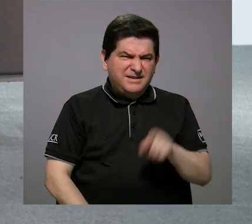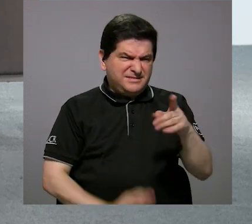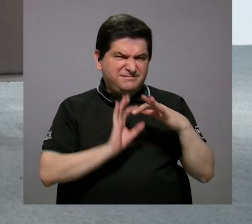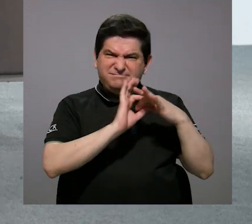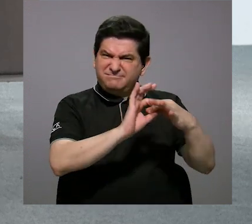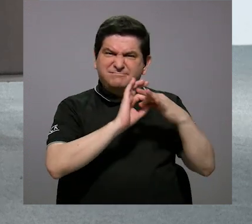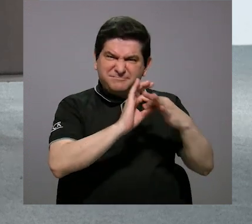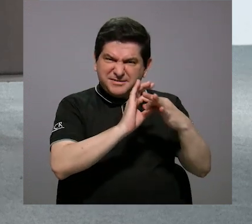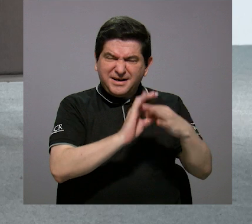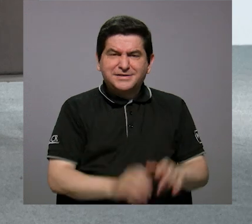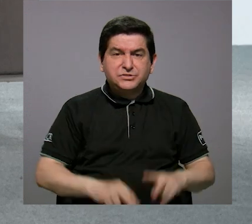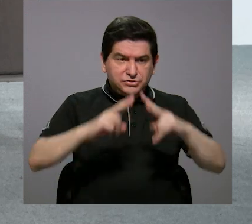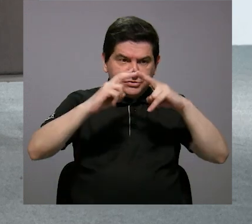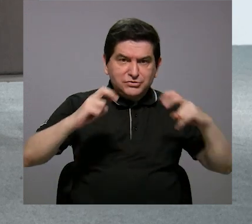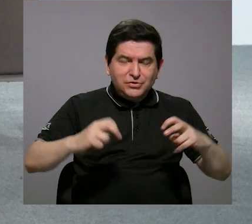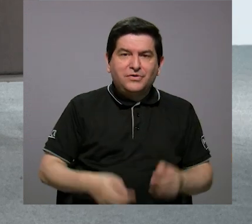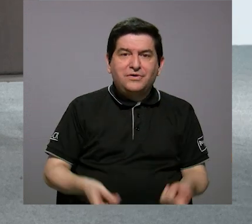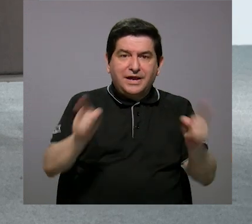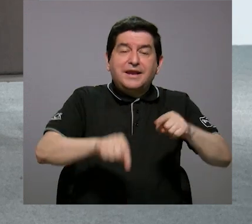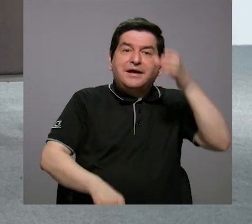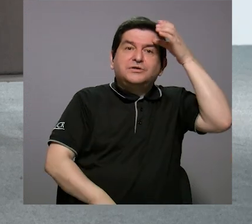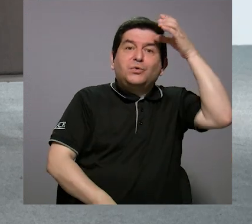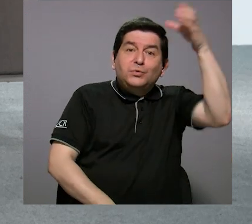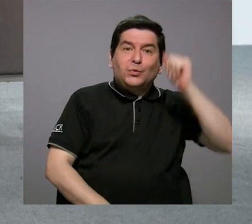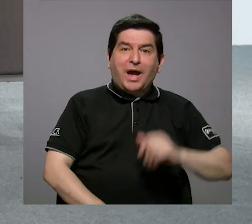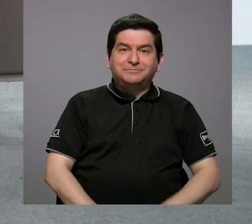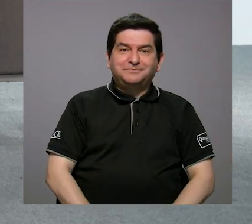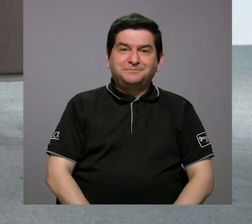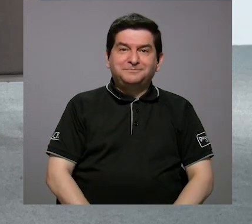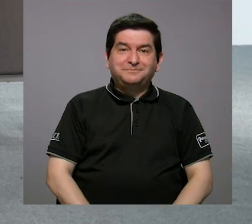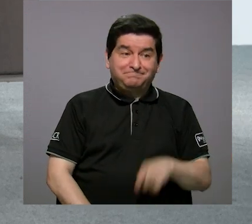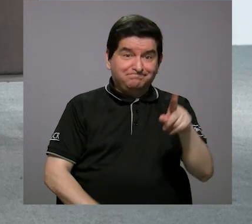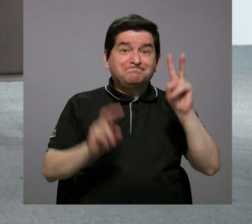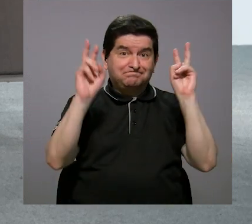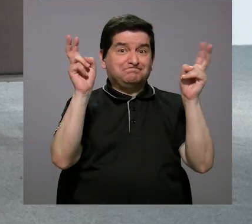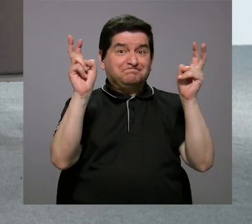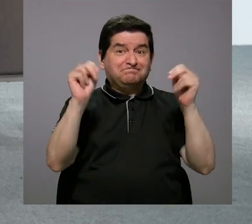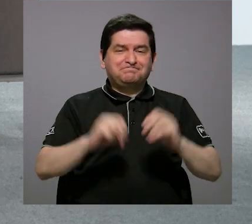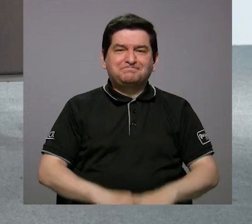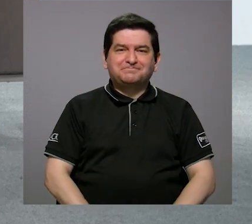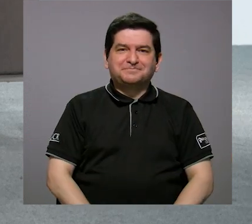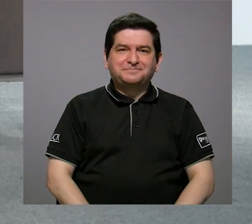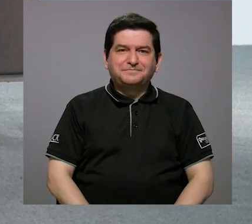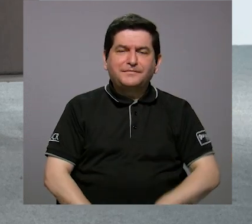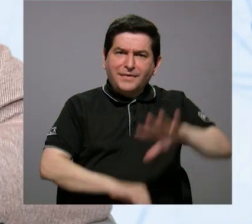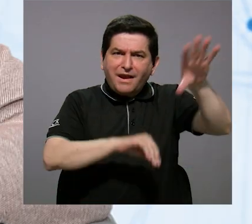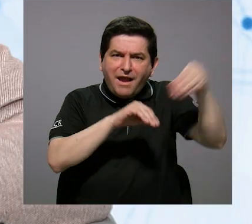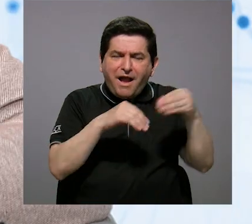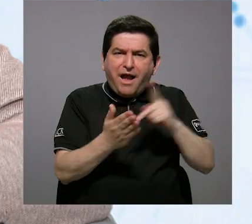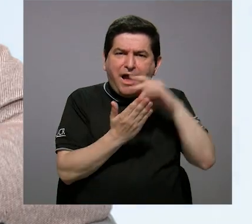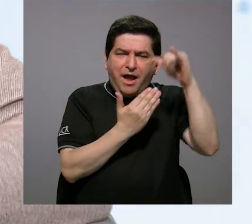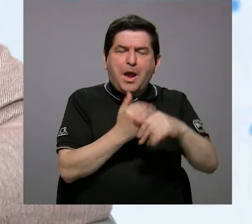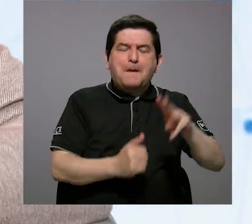que no está muy relacionada con este tipo de análisis, como es la cultura, ¿verdad? Ese es el tema. Ahí se incorporó también al proyecto Mavis